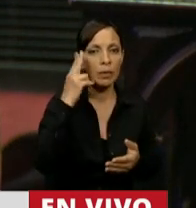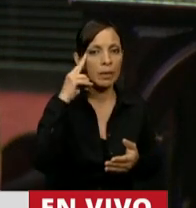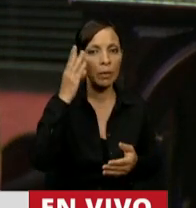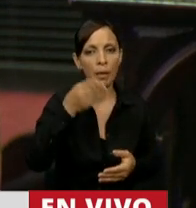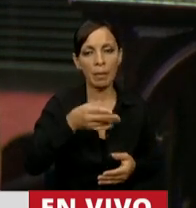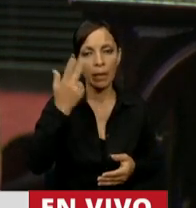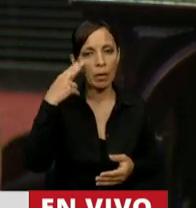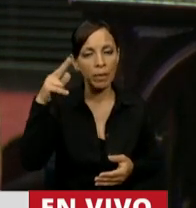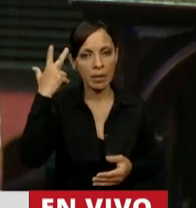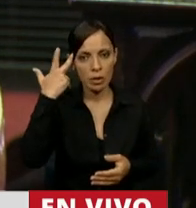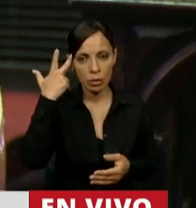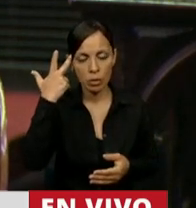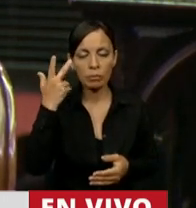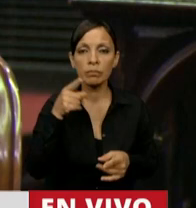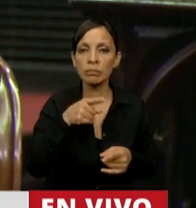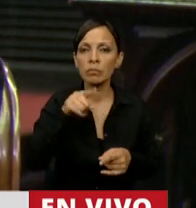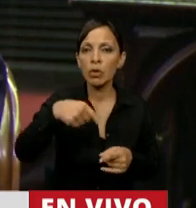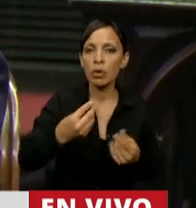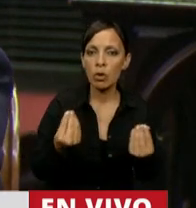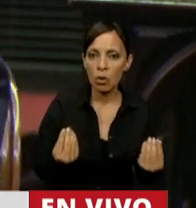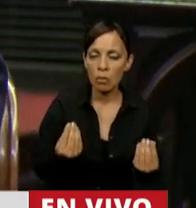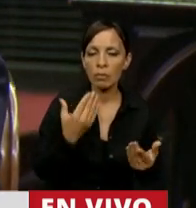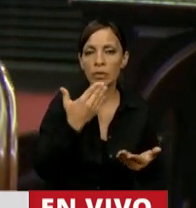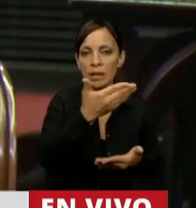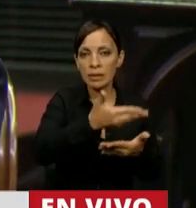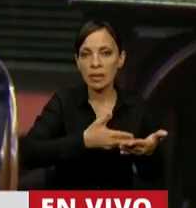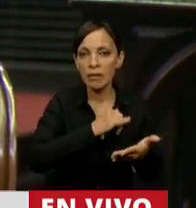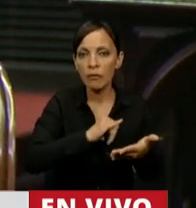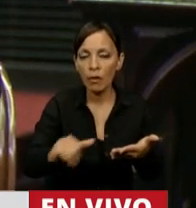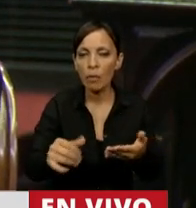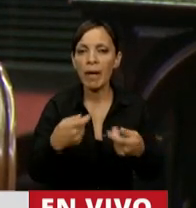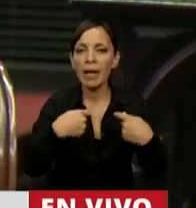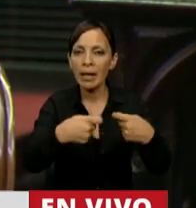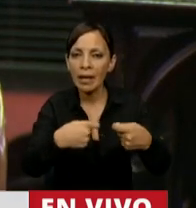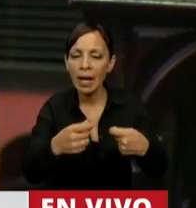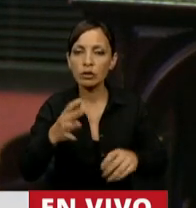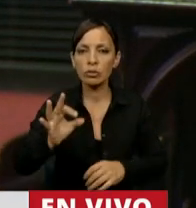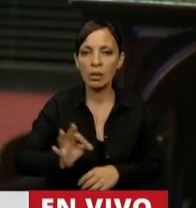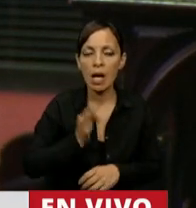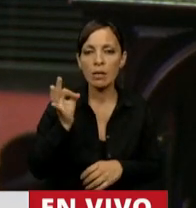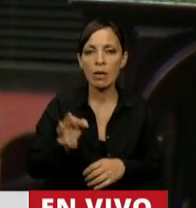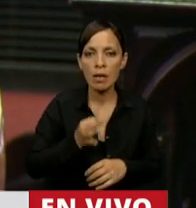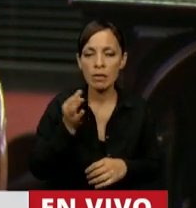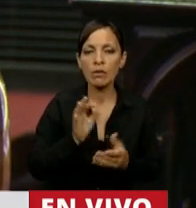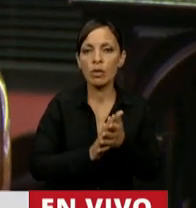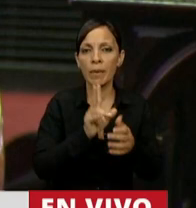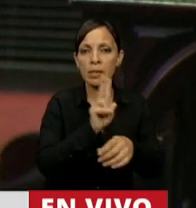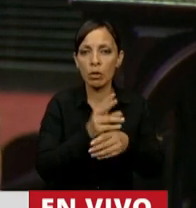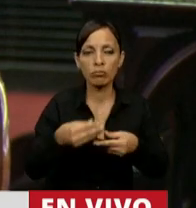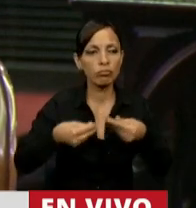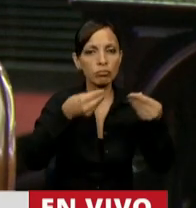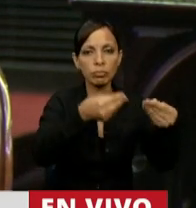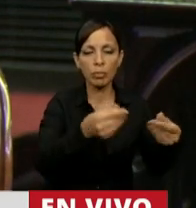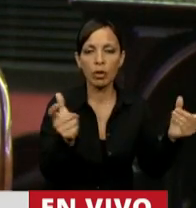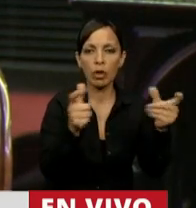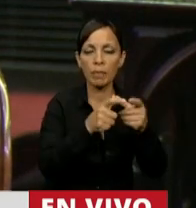399-2018 y eso lo hizo mediante los informes de los gastos de seguridad que año tras año presentó en la Comisión Federal